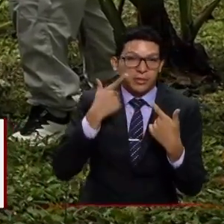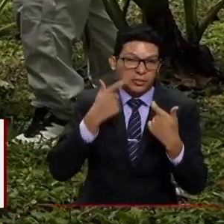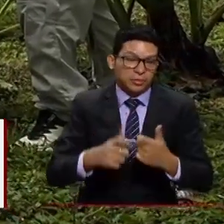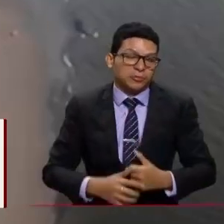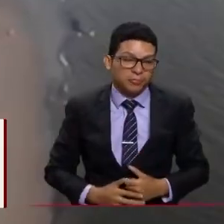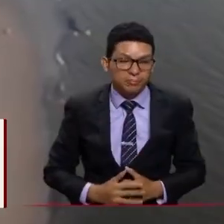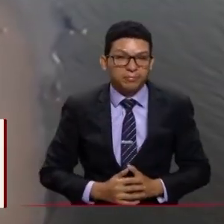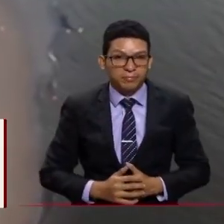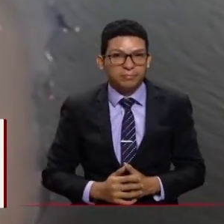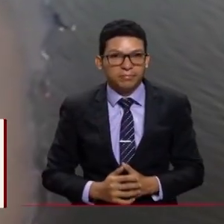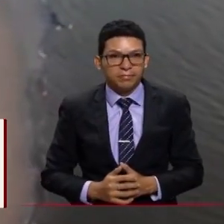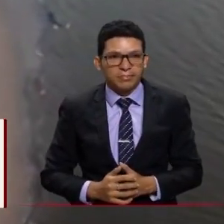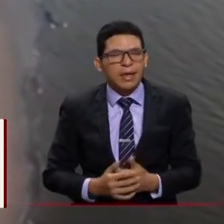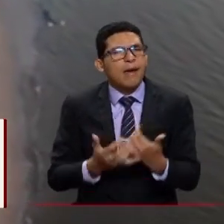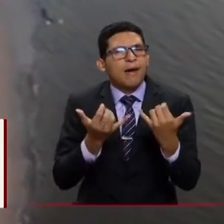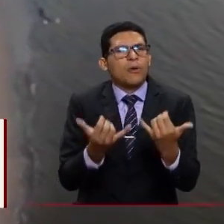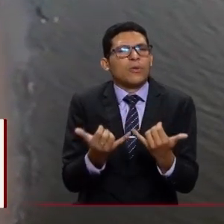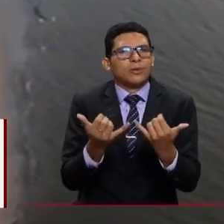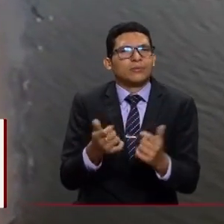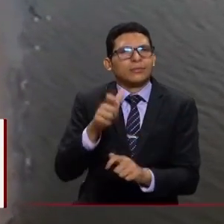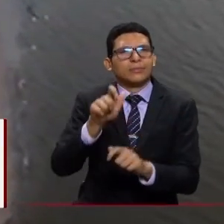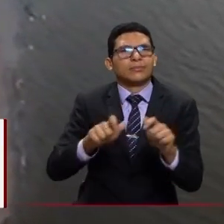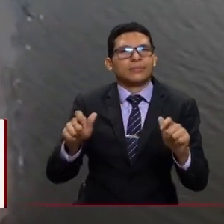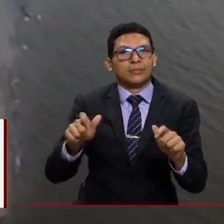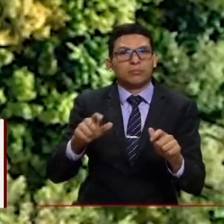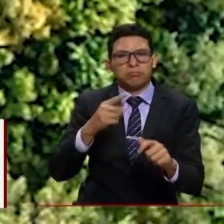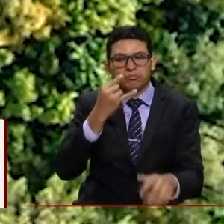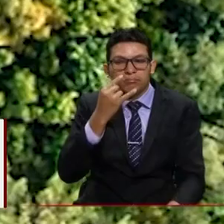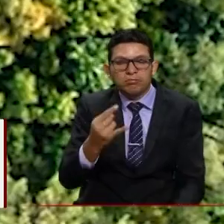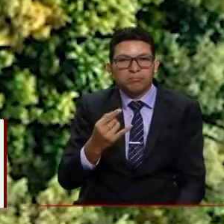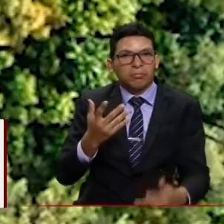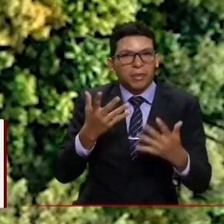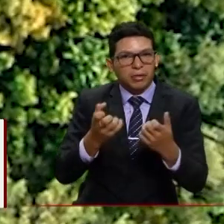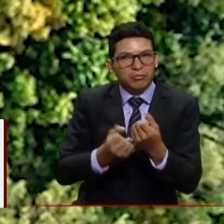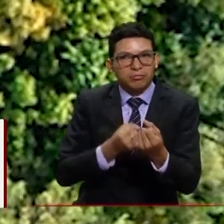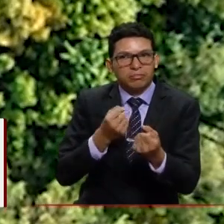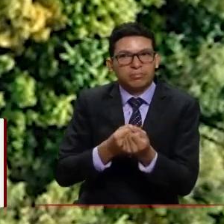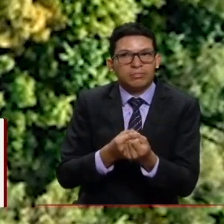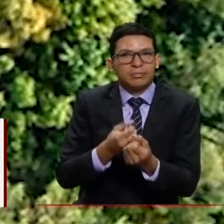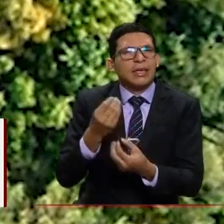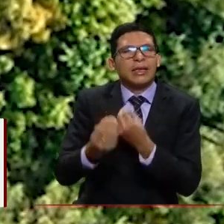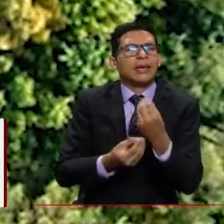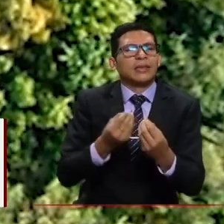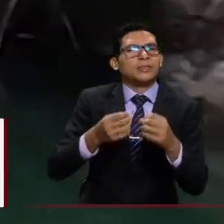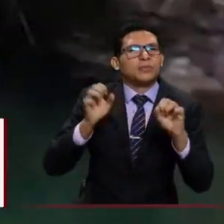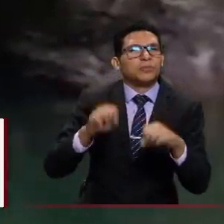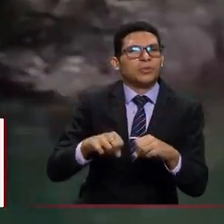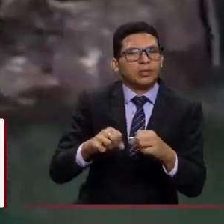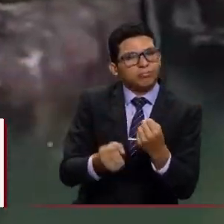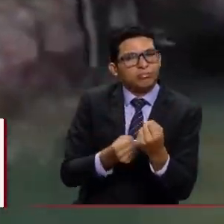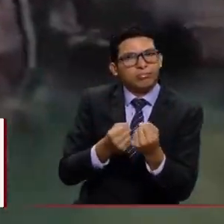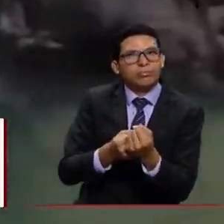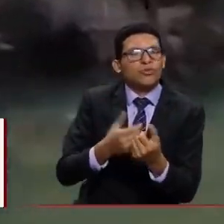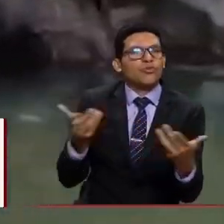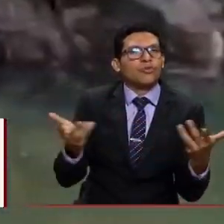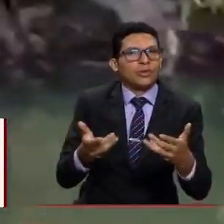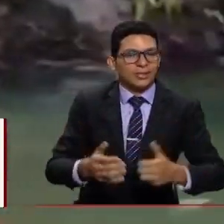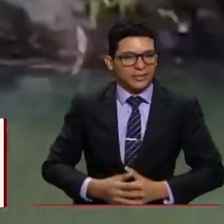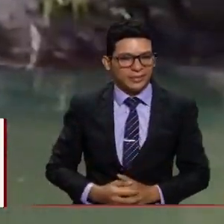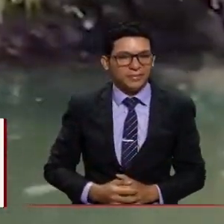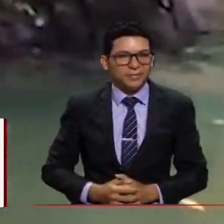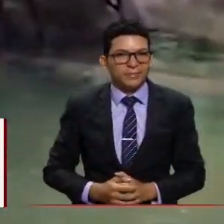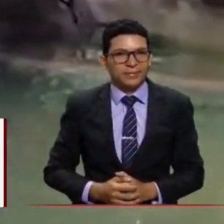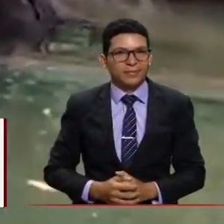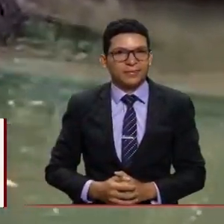maravilloso. Andrea, en este momento las personas que se interesaron, que quieren apoyar, ¿de qué manera se pueden sumar? ¿Dónde los buscan a ustedes?